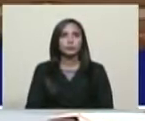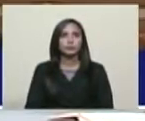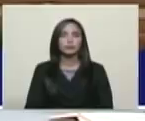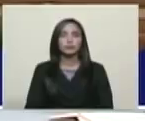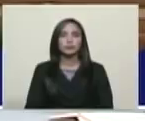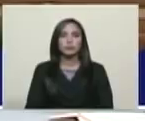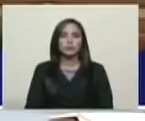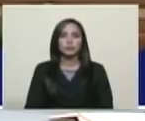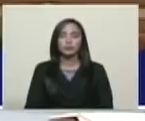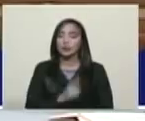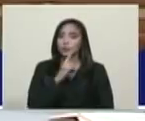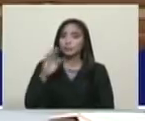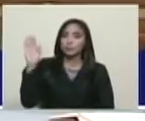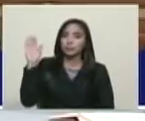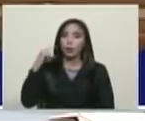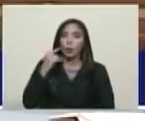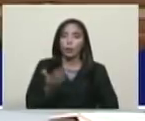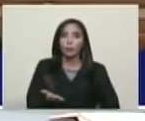Lo juro.